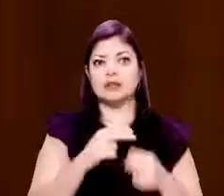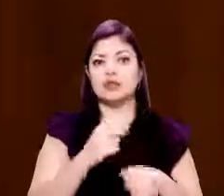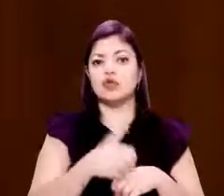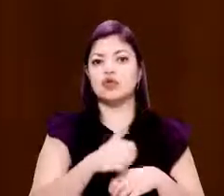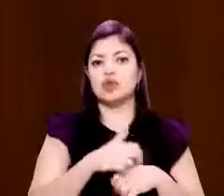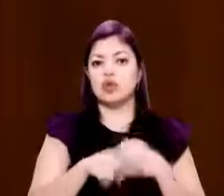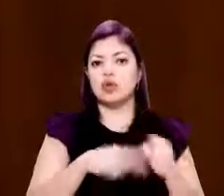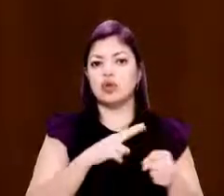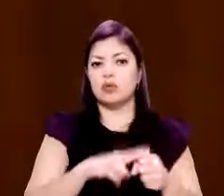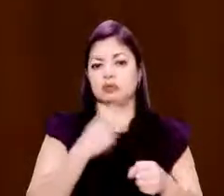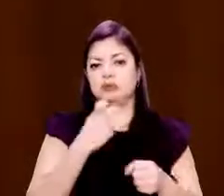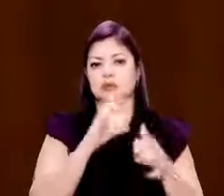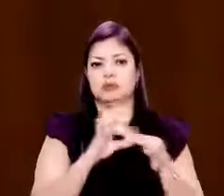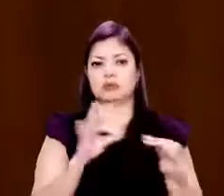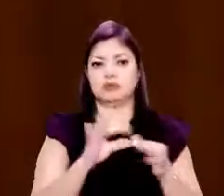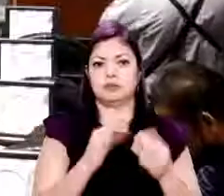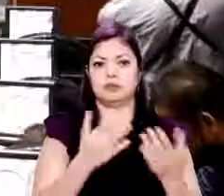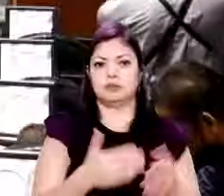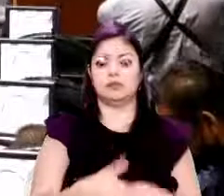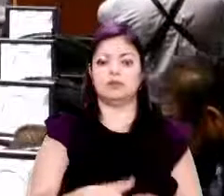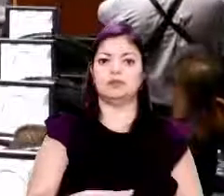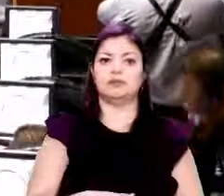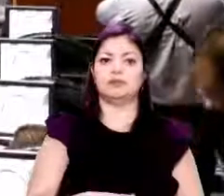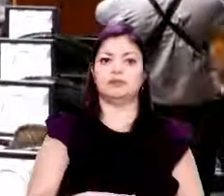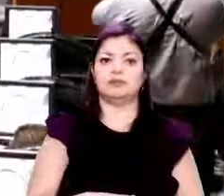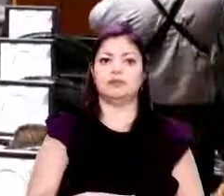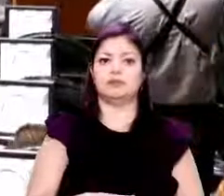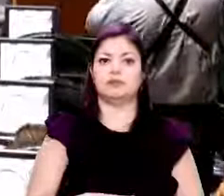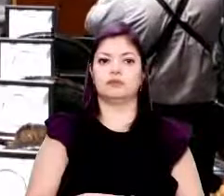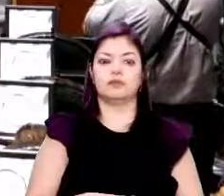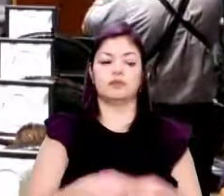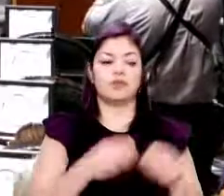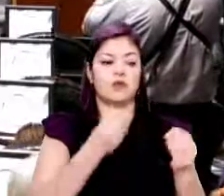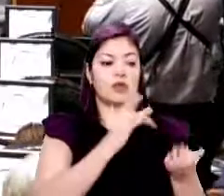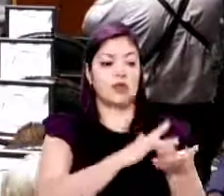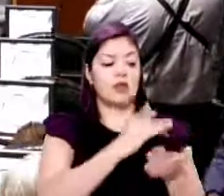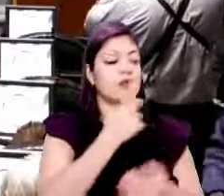Es cuanto. Muchas gracias, diputado García Sosa.